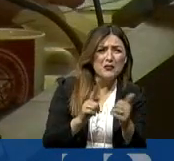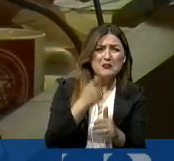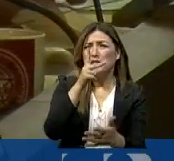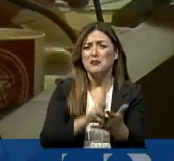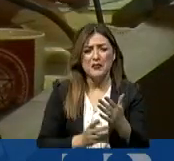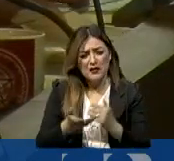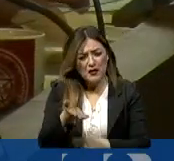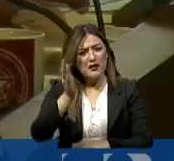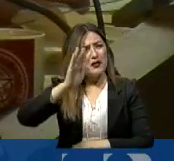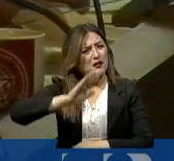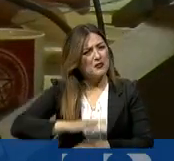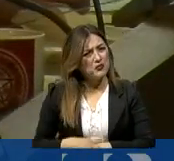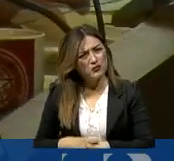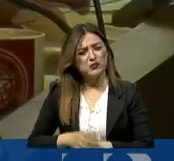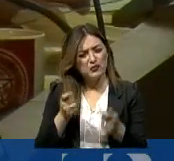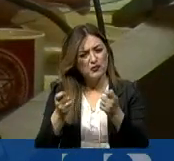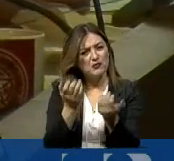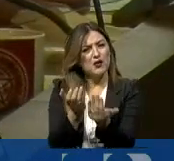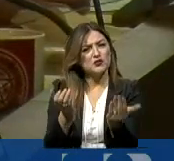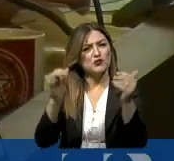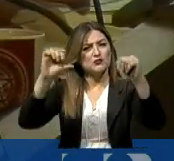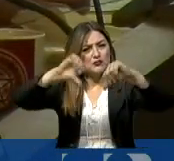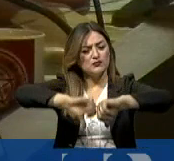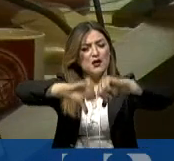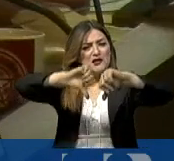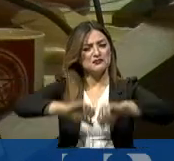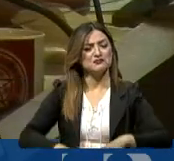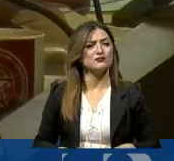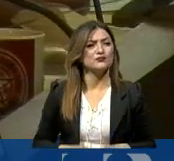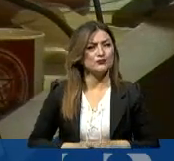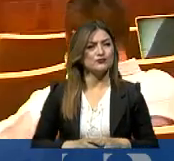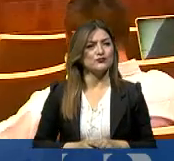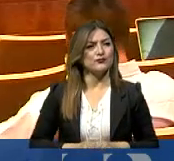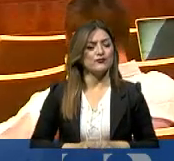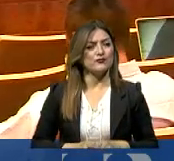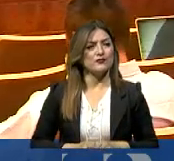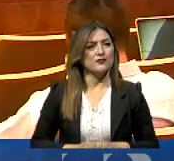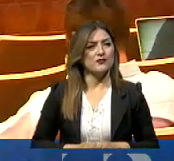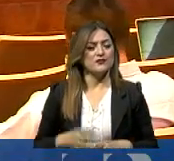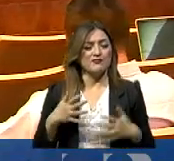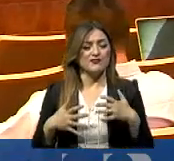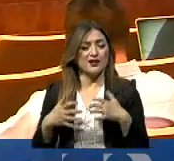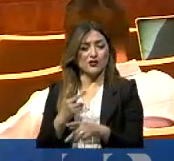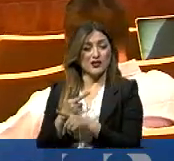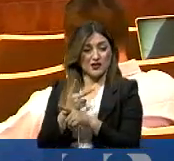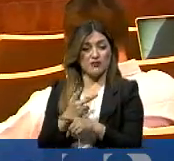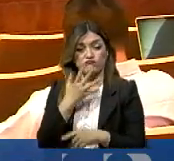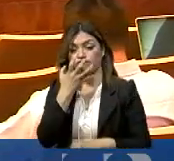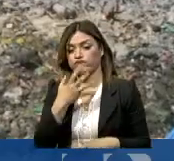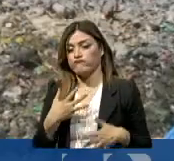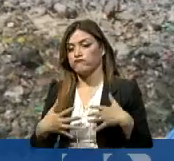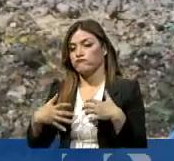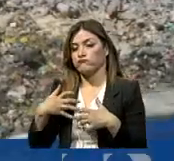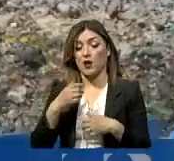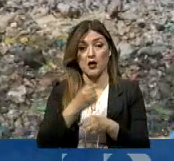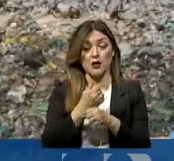historia tenemos un mal manejo de residuos. Indignó también a los ediles el anuncio de la